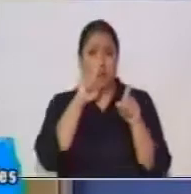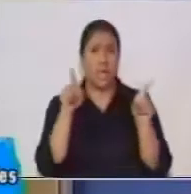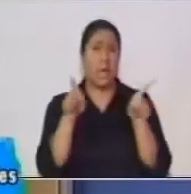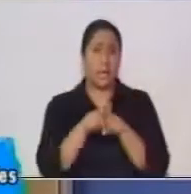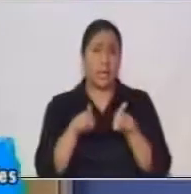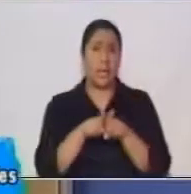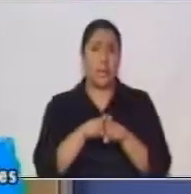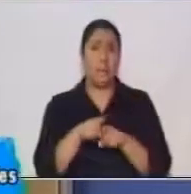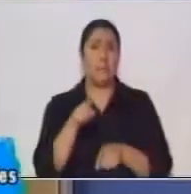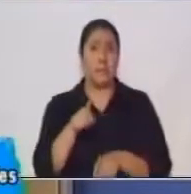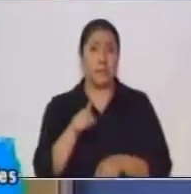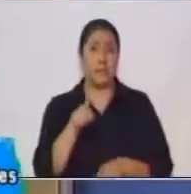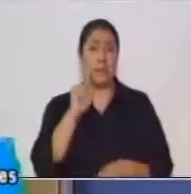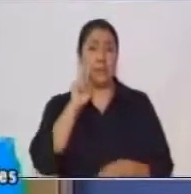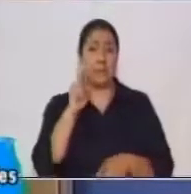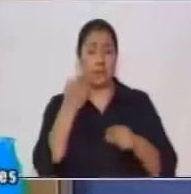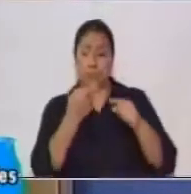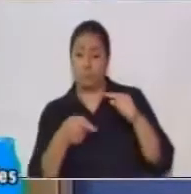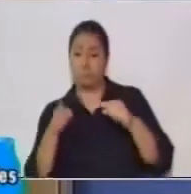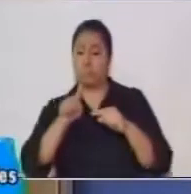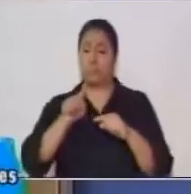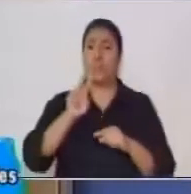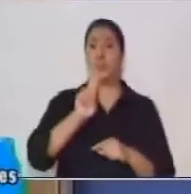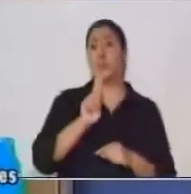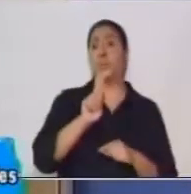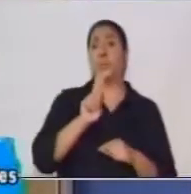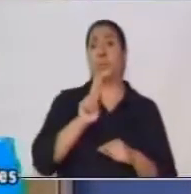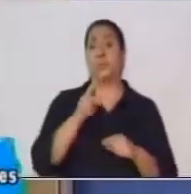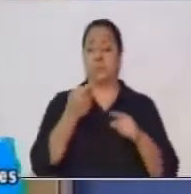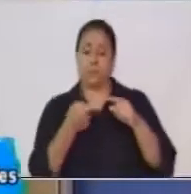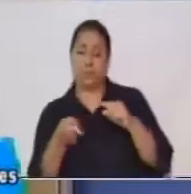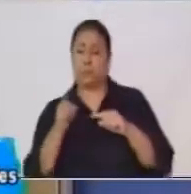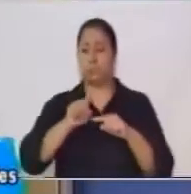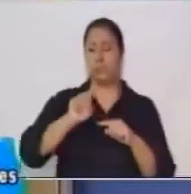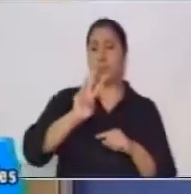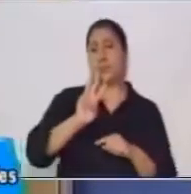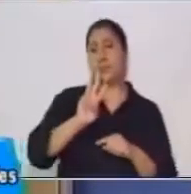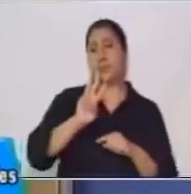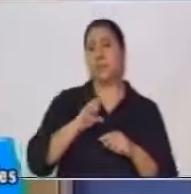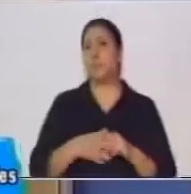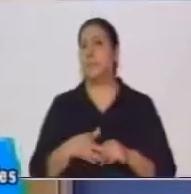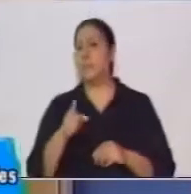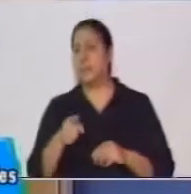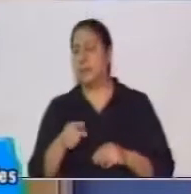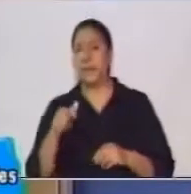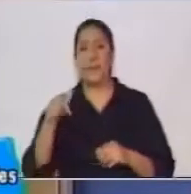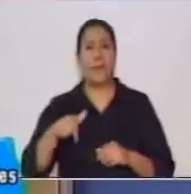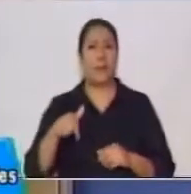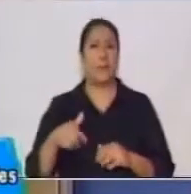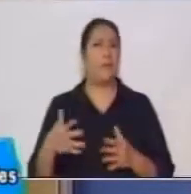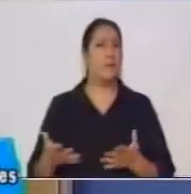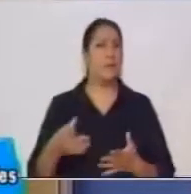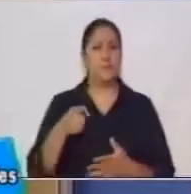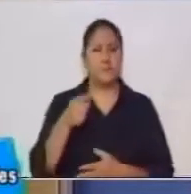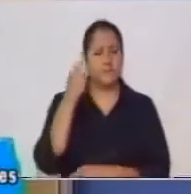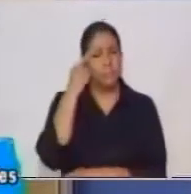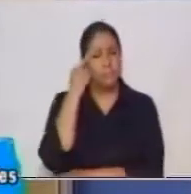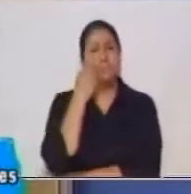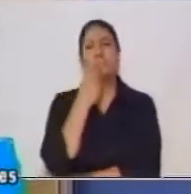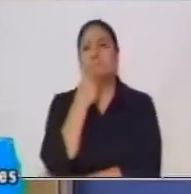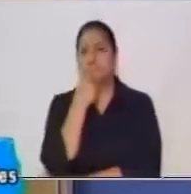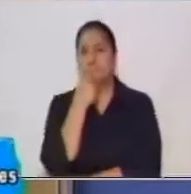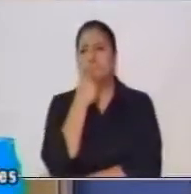visto elevado al cuadrado y al cubo. Y es momento de que lo apliquemos.